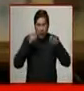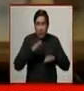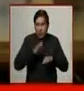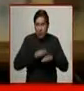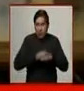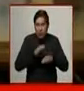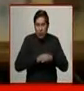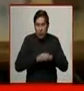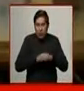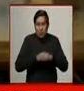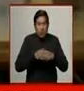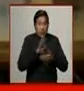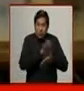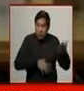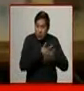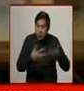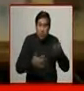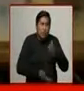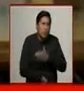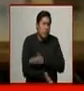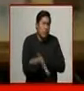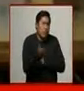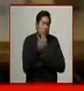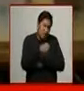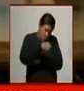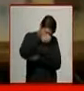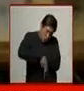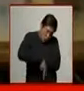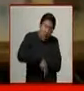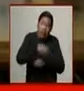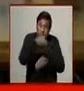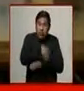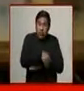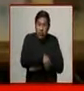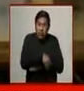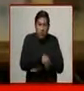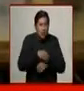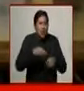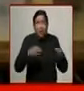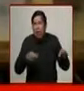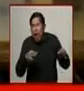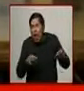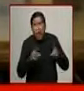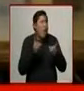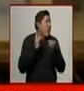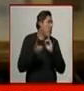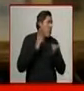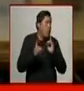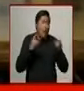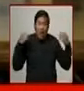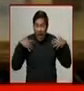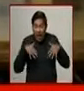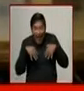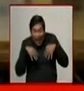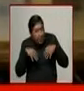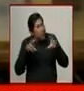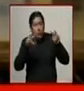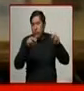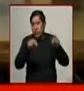prevención, el horario nuevamente hasta las 12 de la noche y ninguna actividad social ni deportiva con público se van a poder realizar.